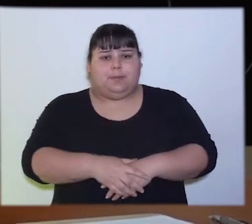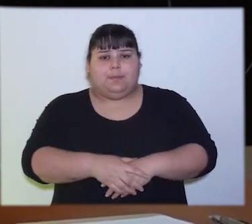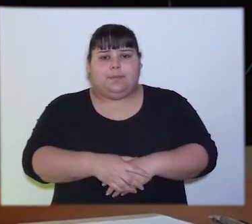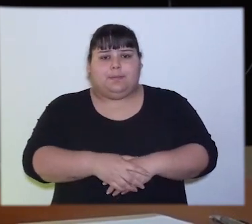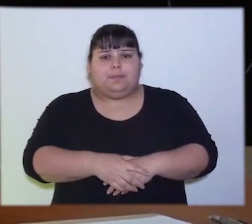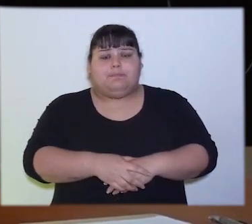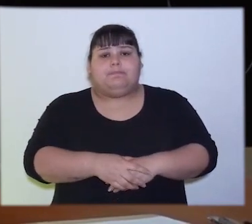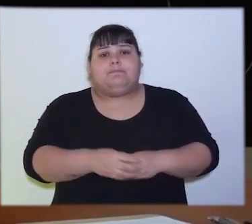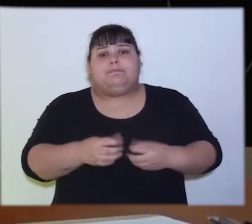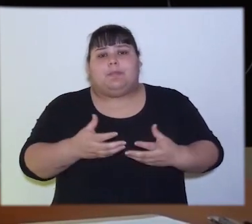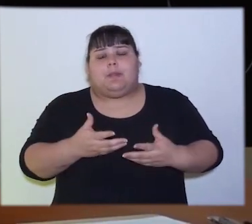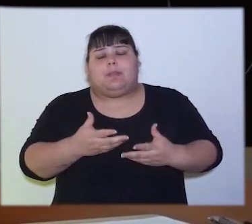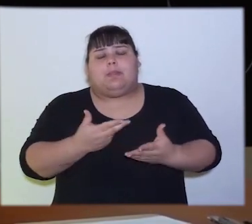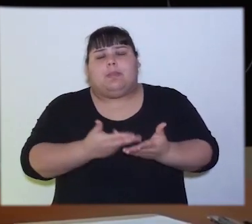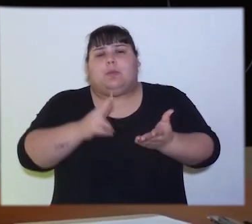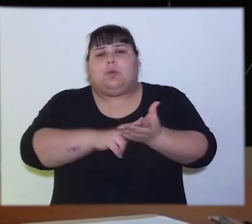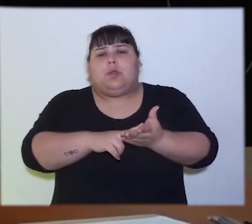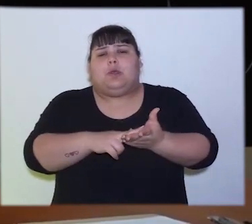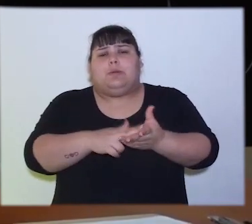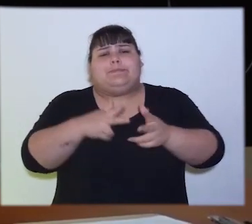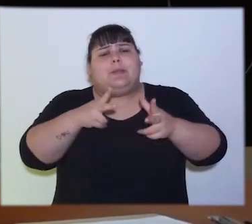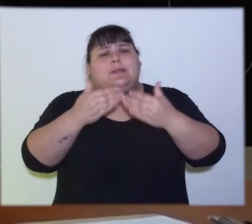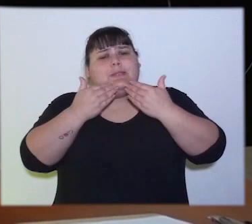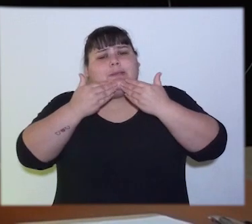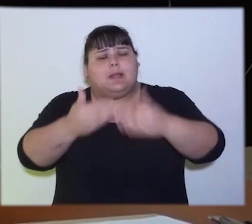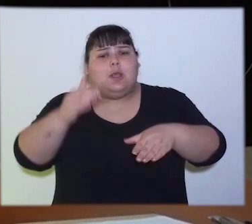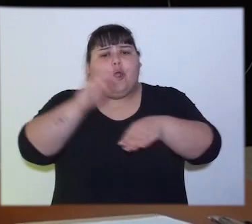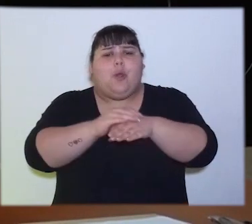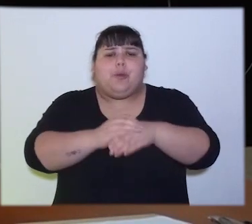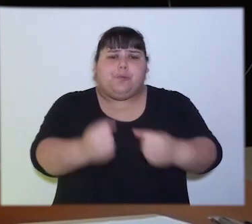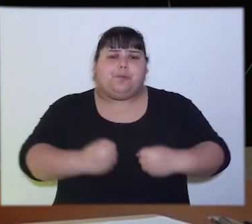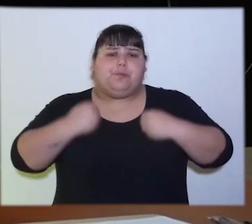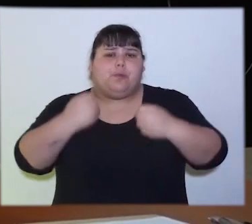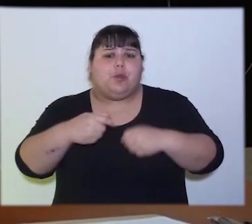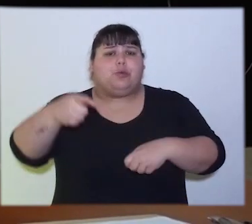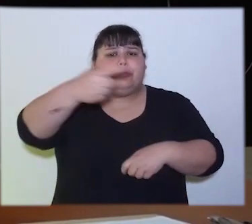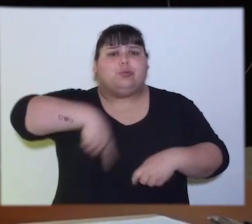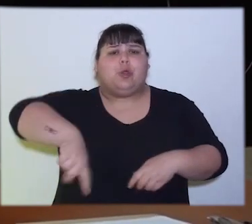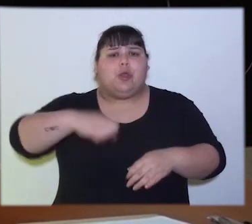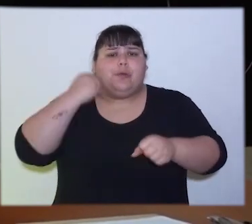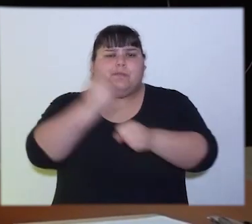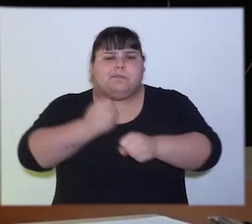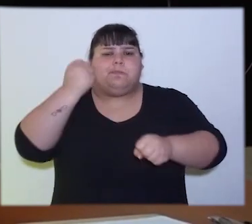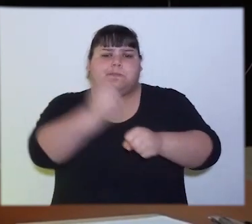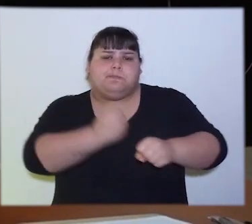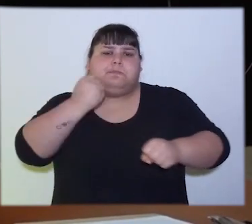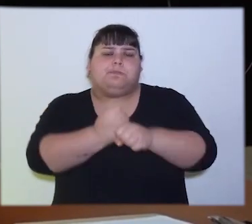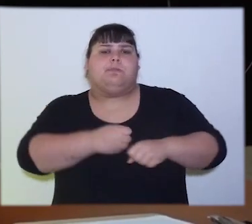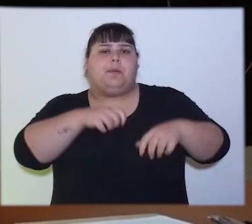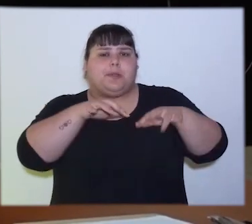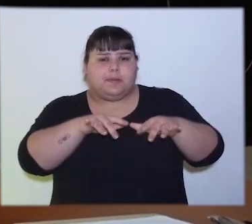días y quiero volver a agradecerles el compromiso y el esfuerzo que han tenido que realizar durante este tiempo de